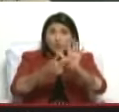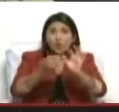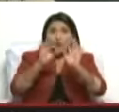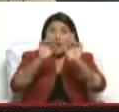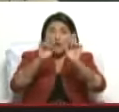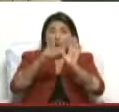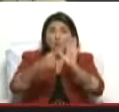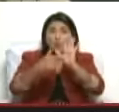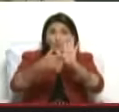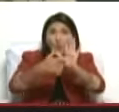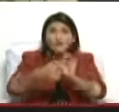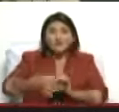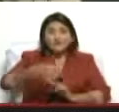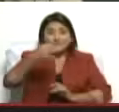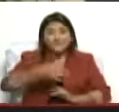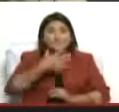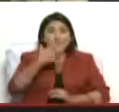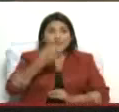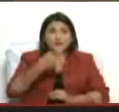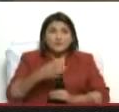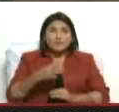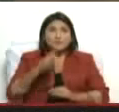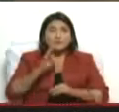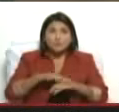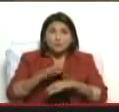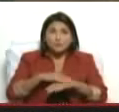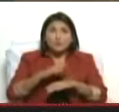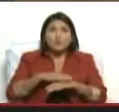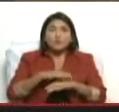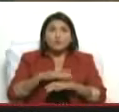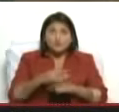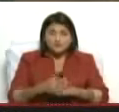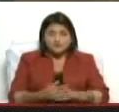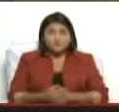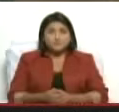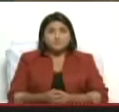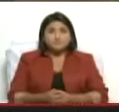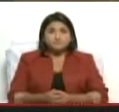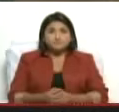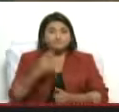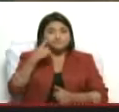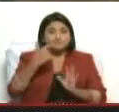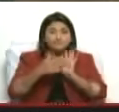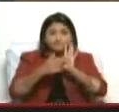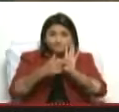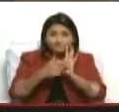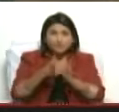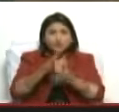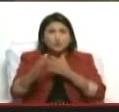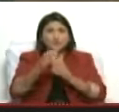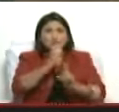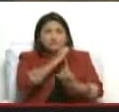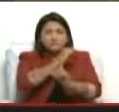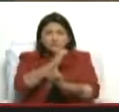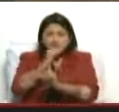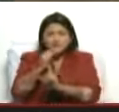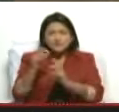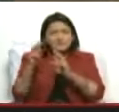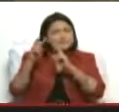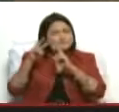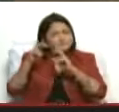prensa porque aquí hay elementos señores de convicción de carácter criminalístico estudien al menos